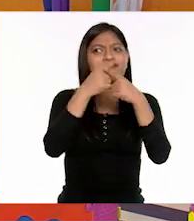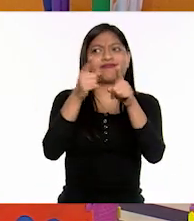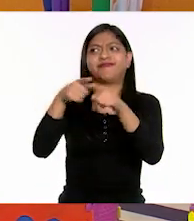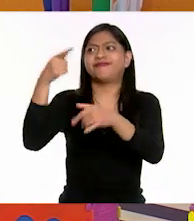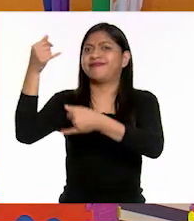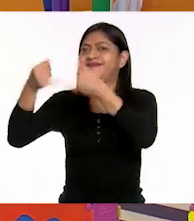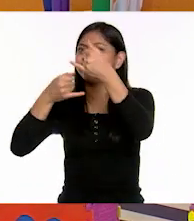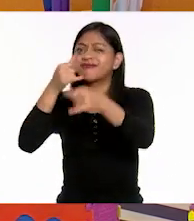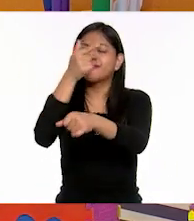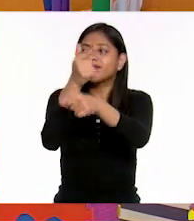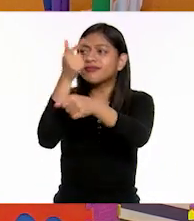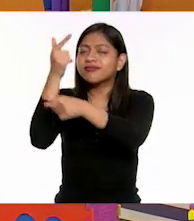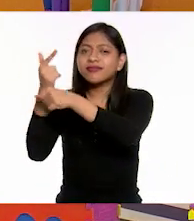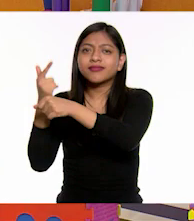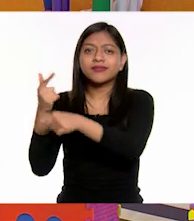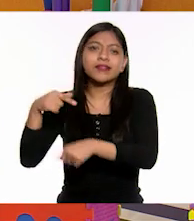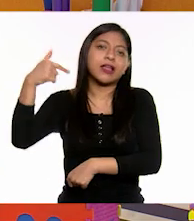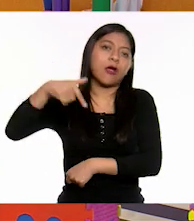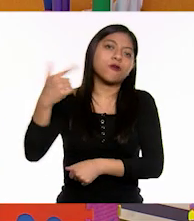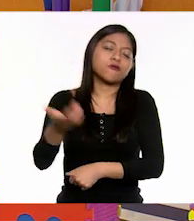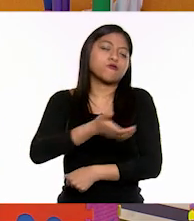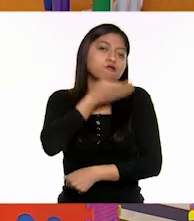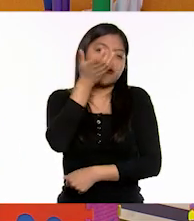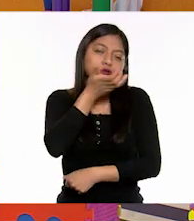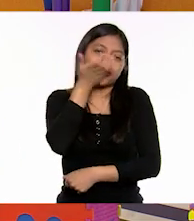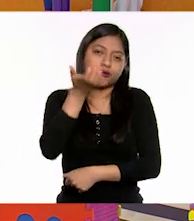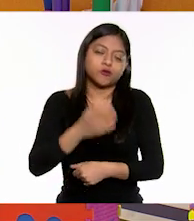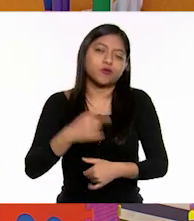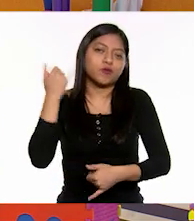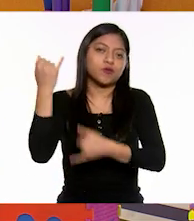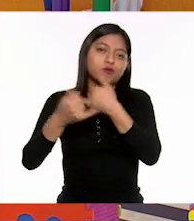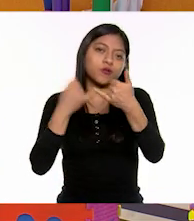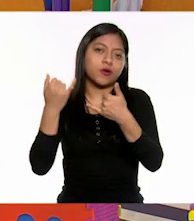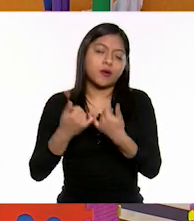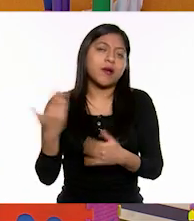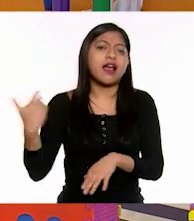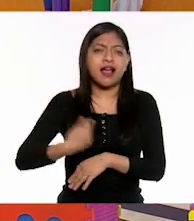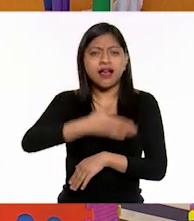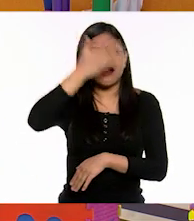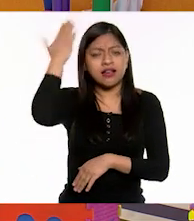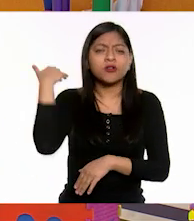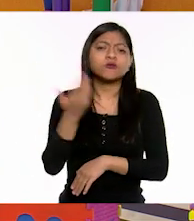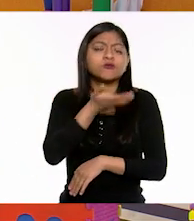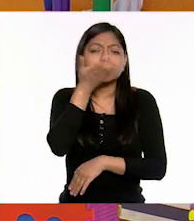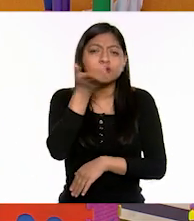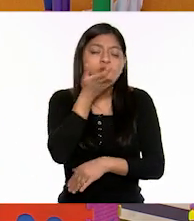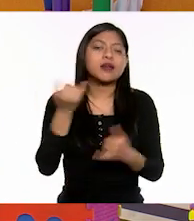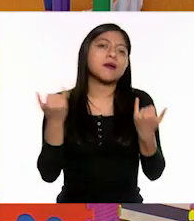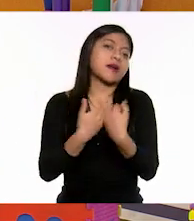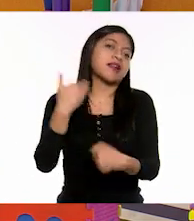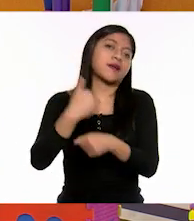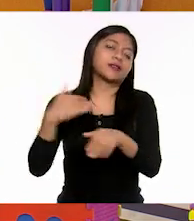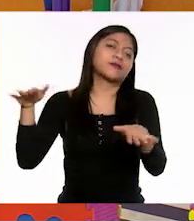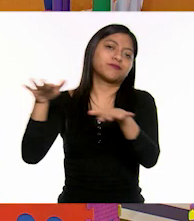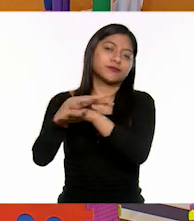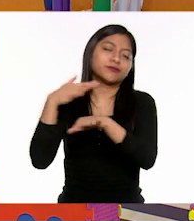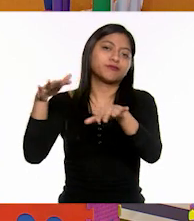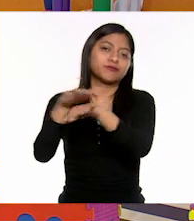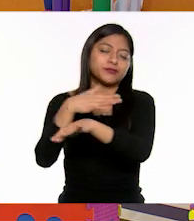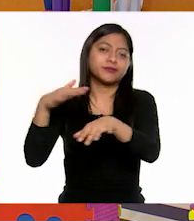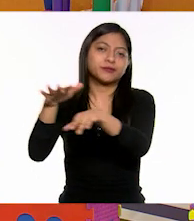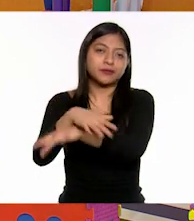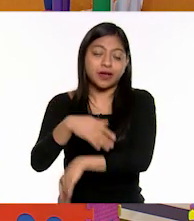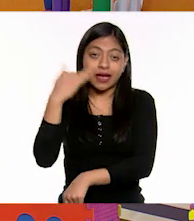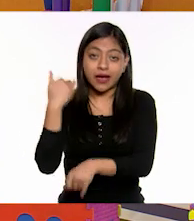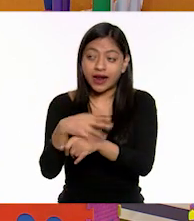de juegos tradicionales que tenemos que que son de antes que han sufrido modificaciones y que ahora